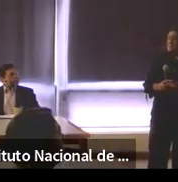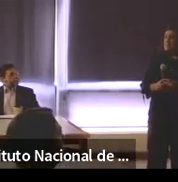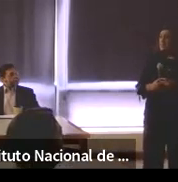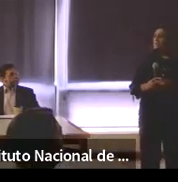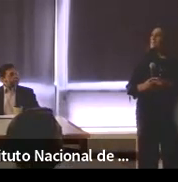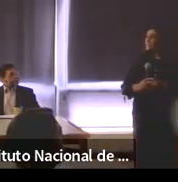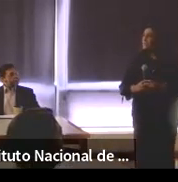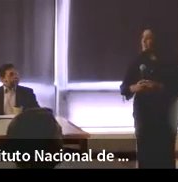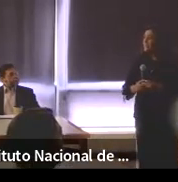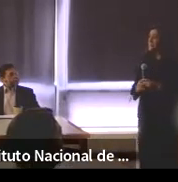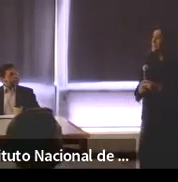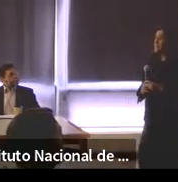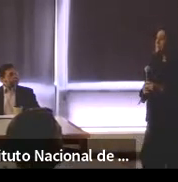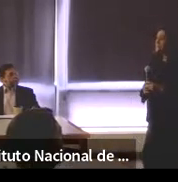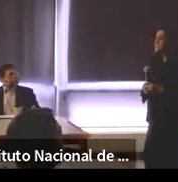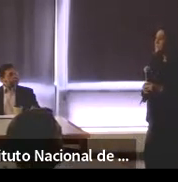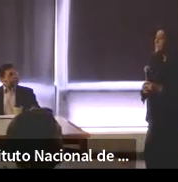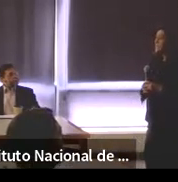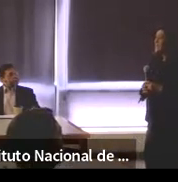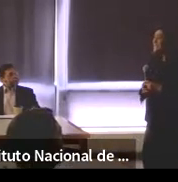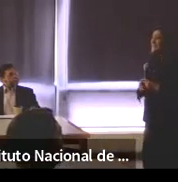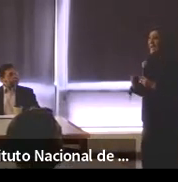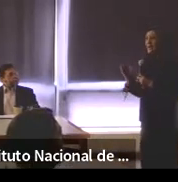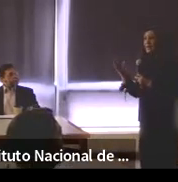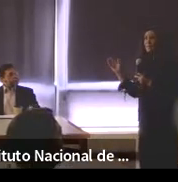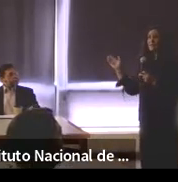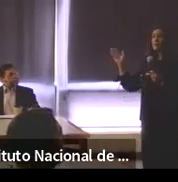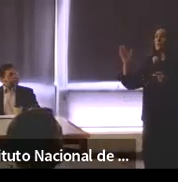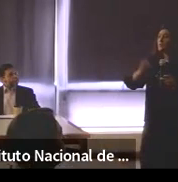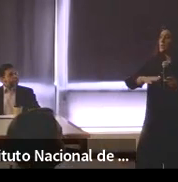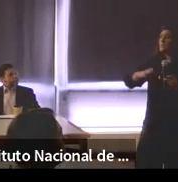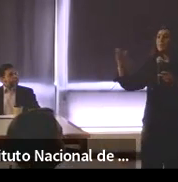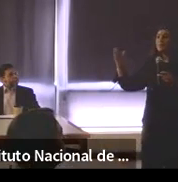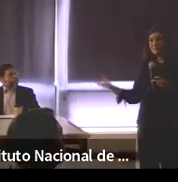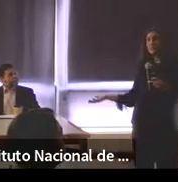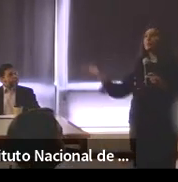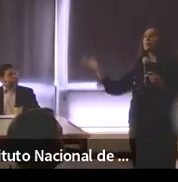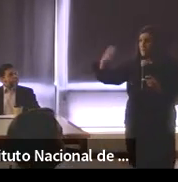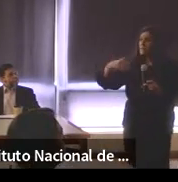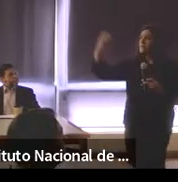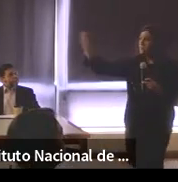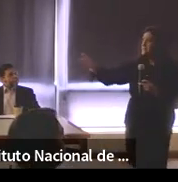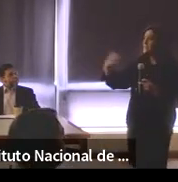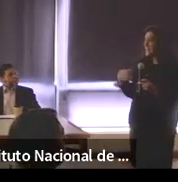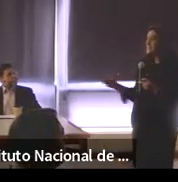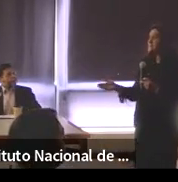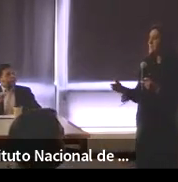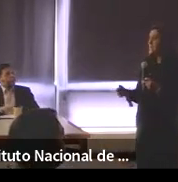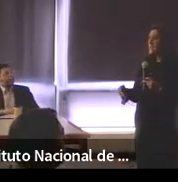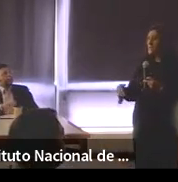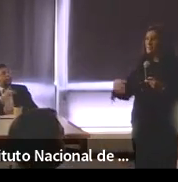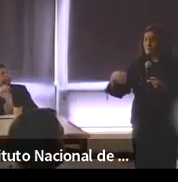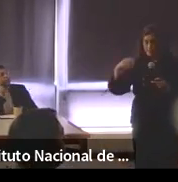insisto tiene que ver con la persona más allá del vaso medio lleno medio vacío porque tiene que ver con las